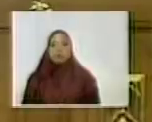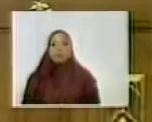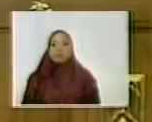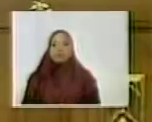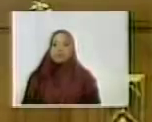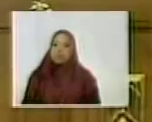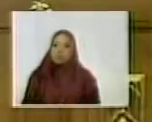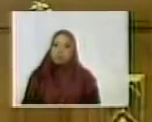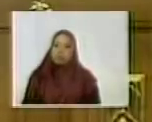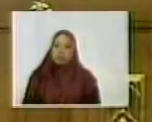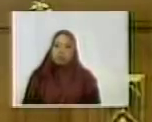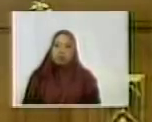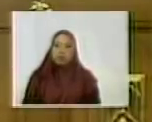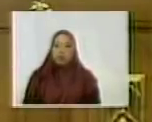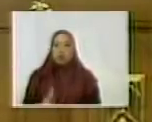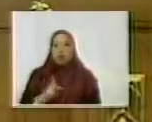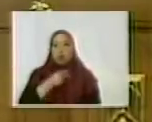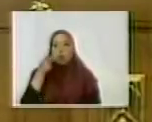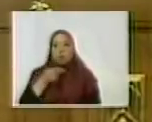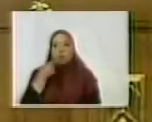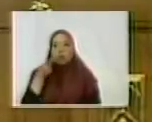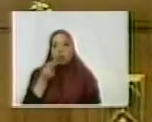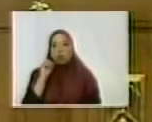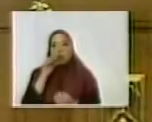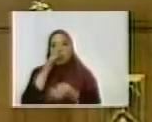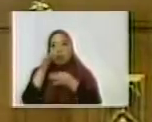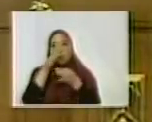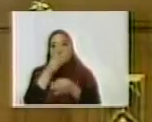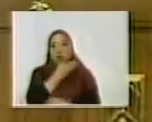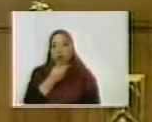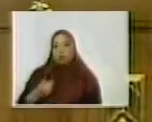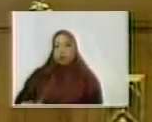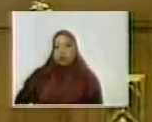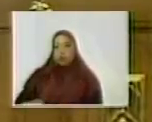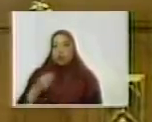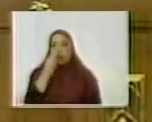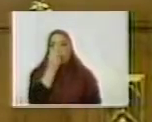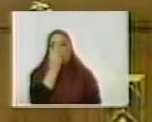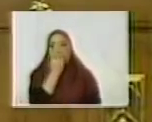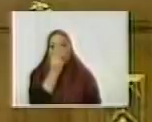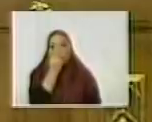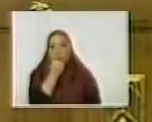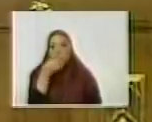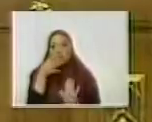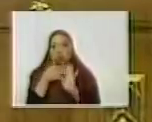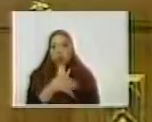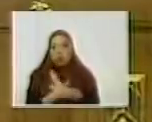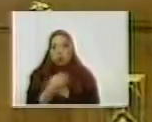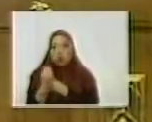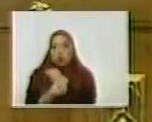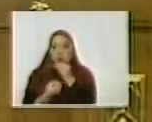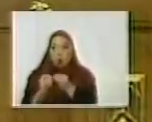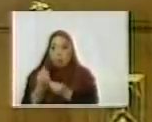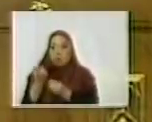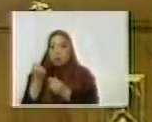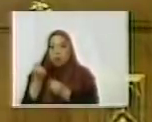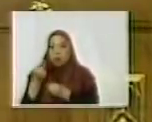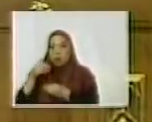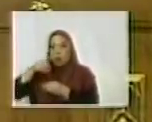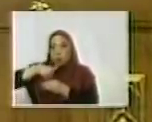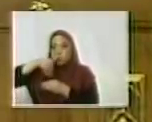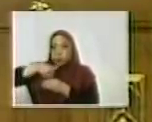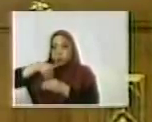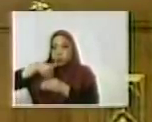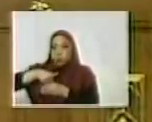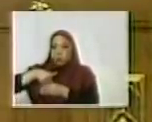con la política que ha lanzado el presidente Nicolás Maduro Moros en materia de ahorros.